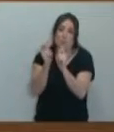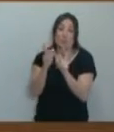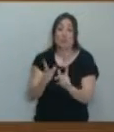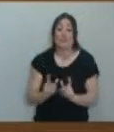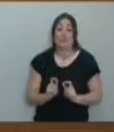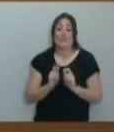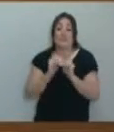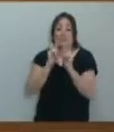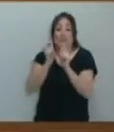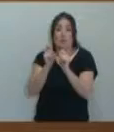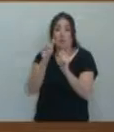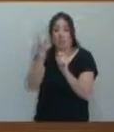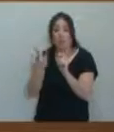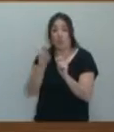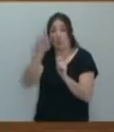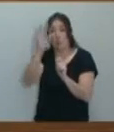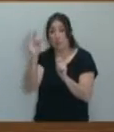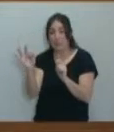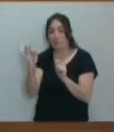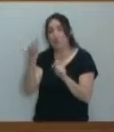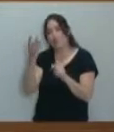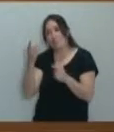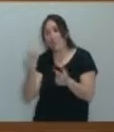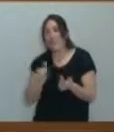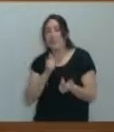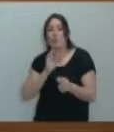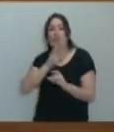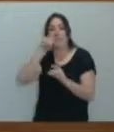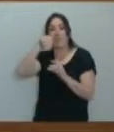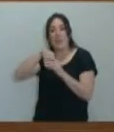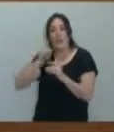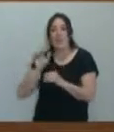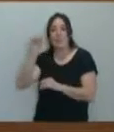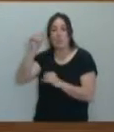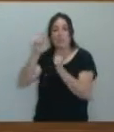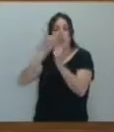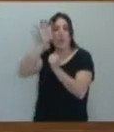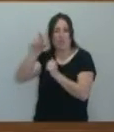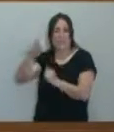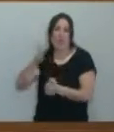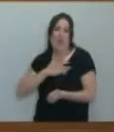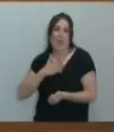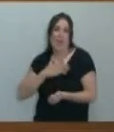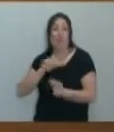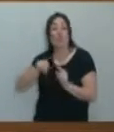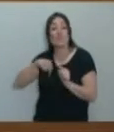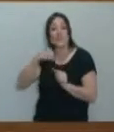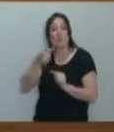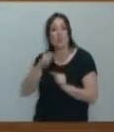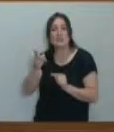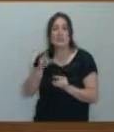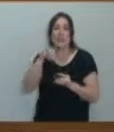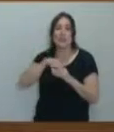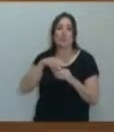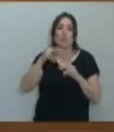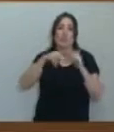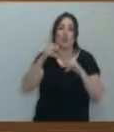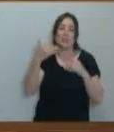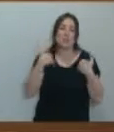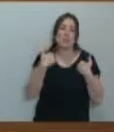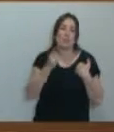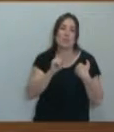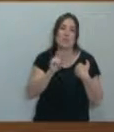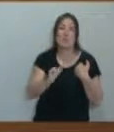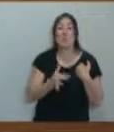UTE, resulta que es uno de los copropietarios, que resulta que después no puede ser puesto a disposición de la obra y que resulta que después provoca que